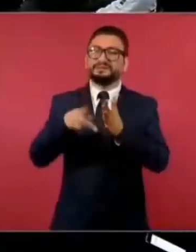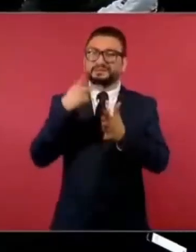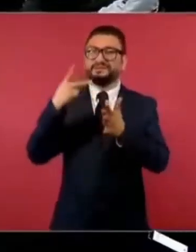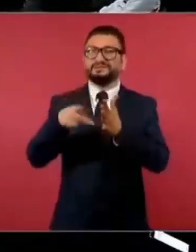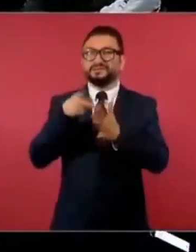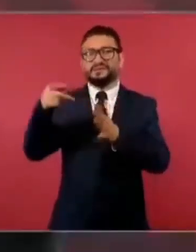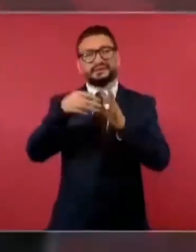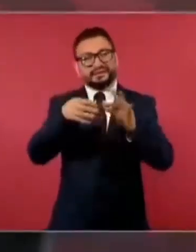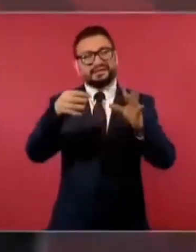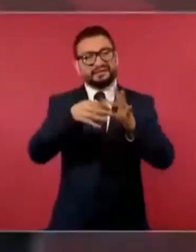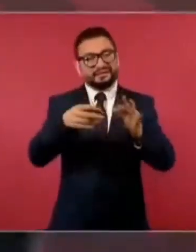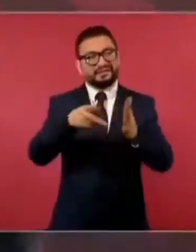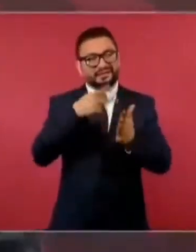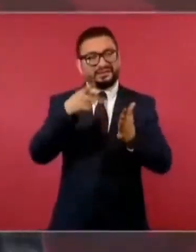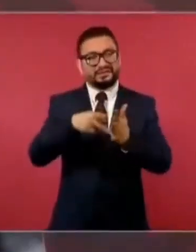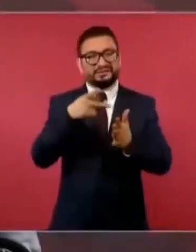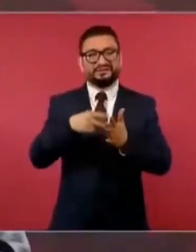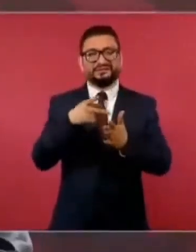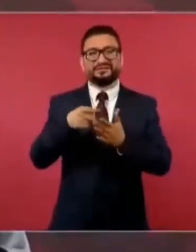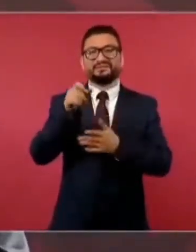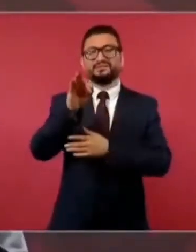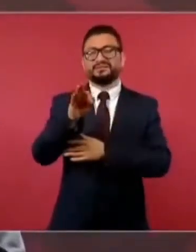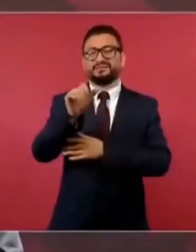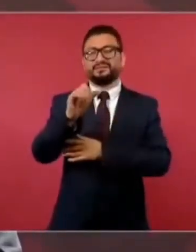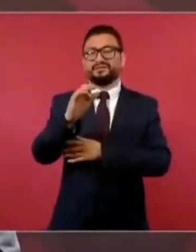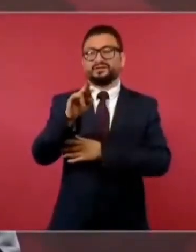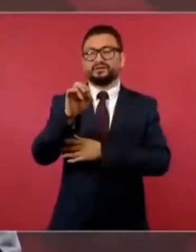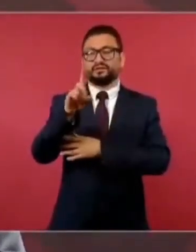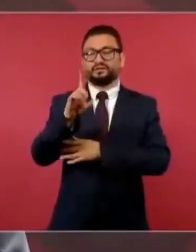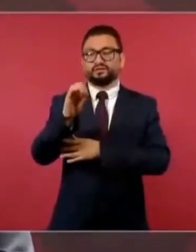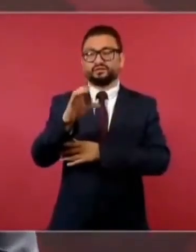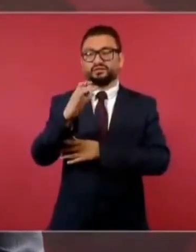repito, ¿no? Lo de Facundo Cabral.